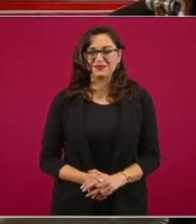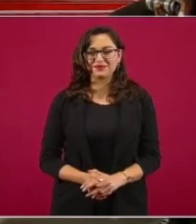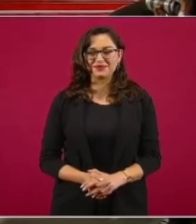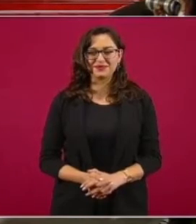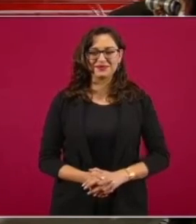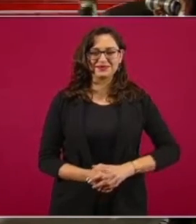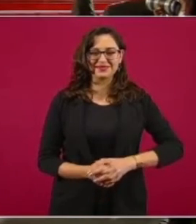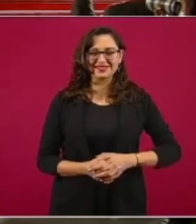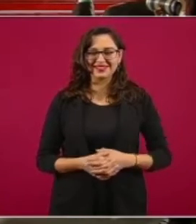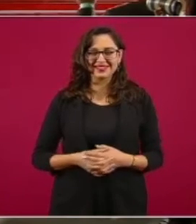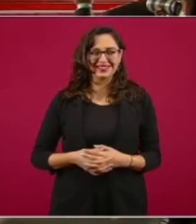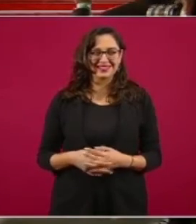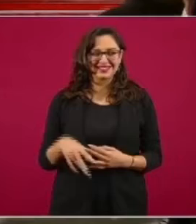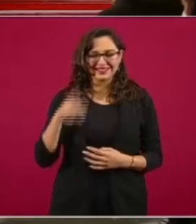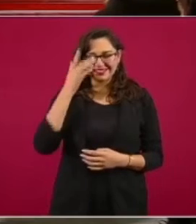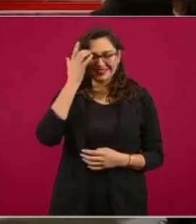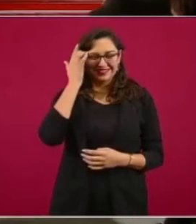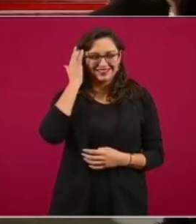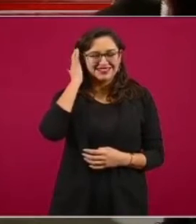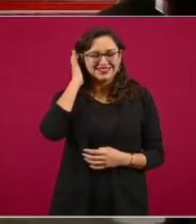buenas noches. ¿Qué tal?